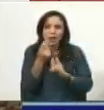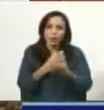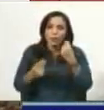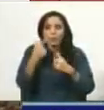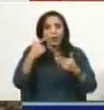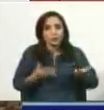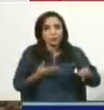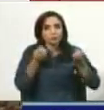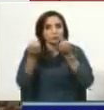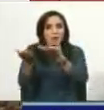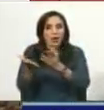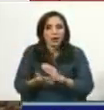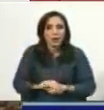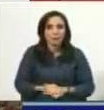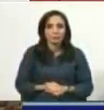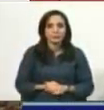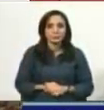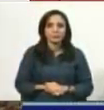dirigido